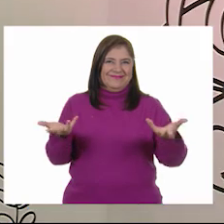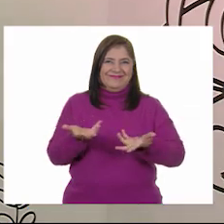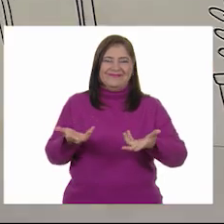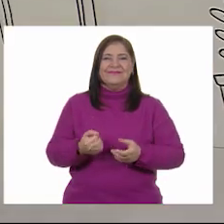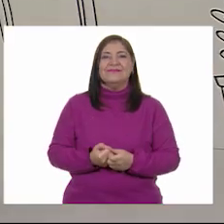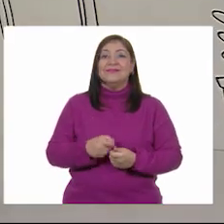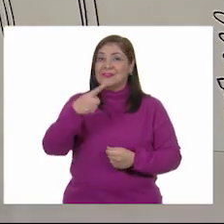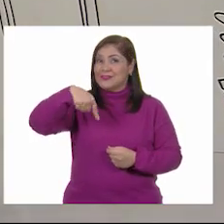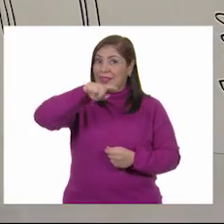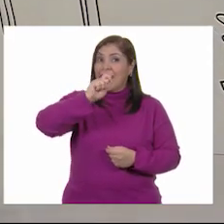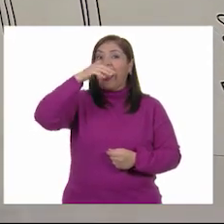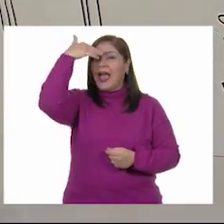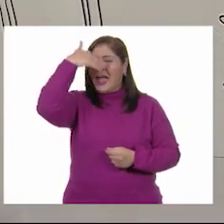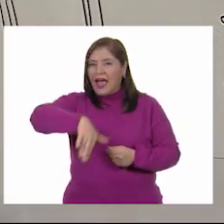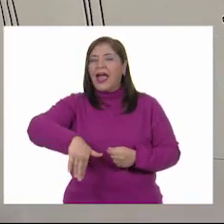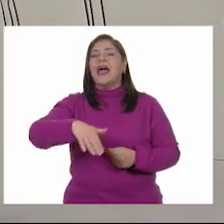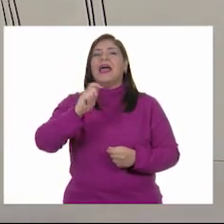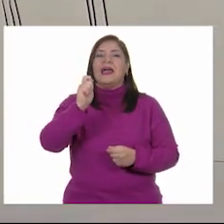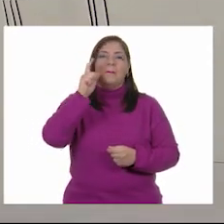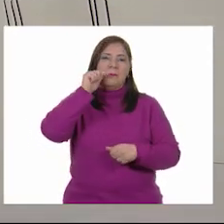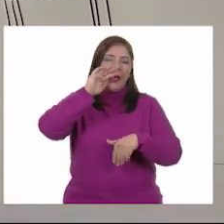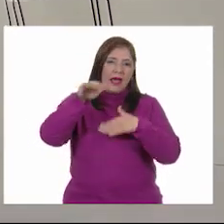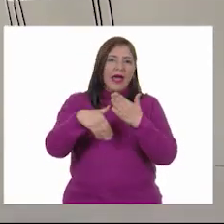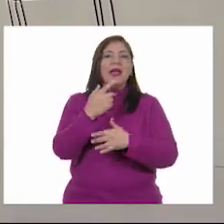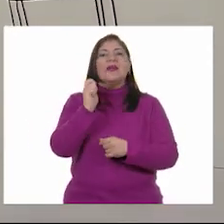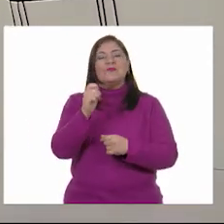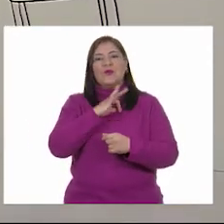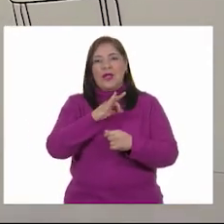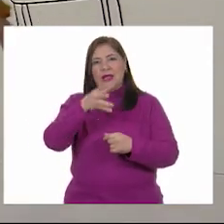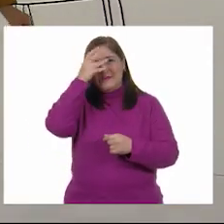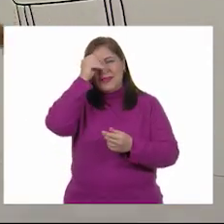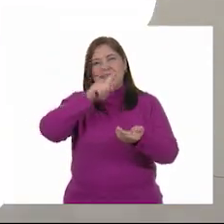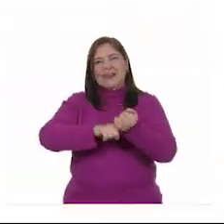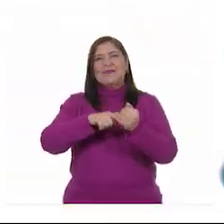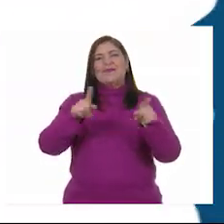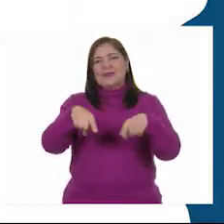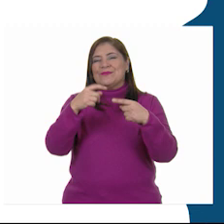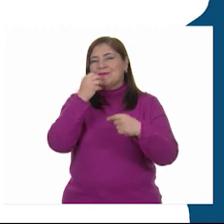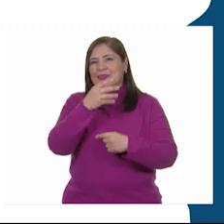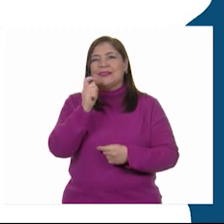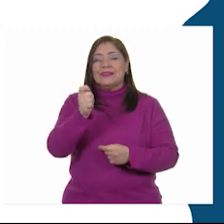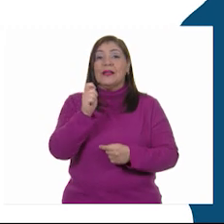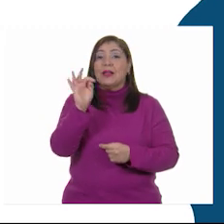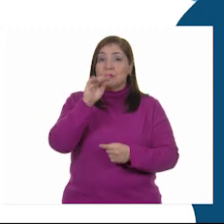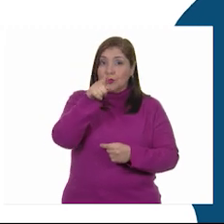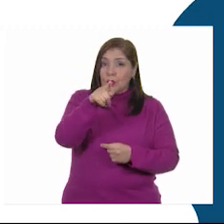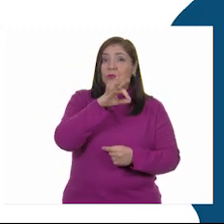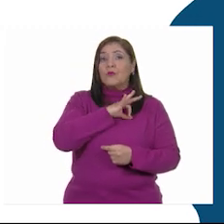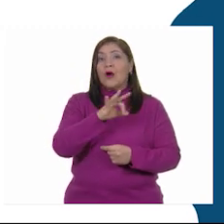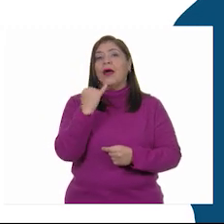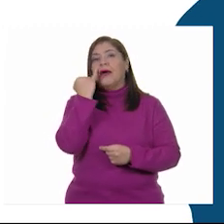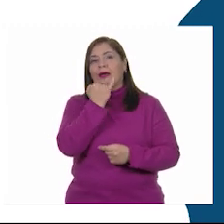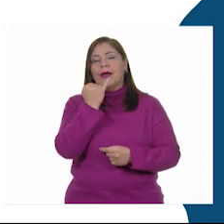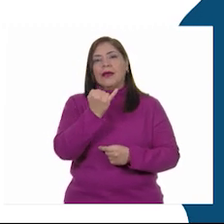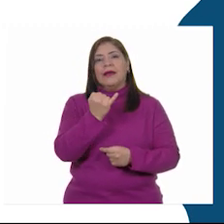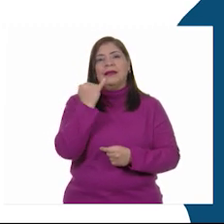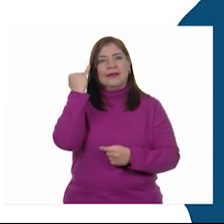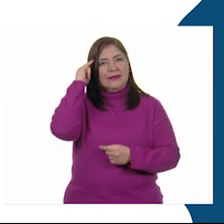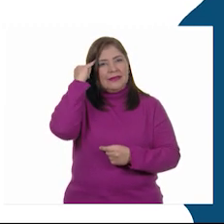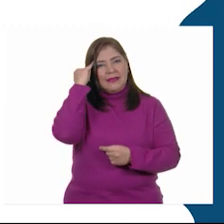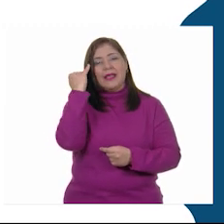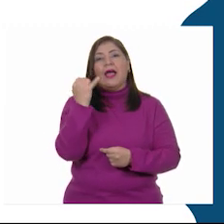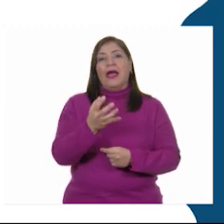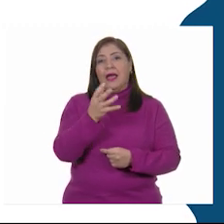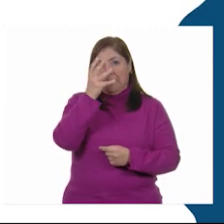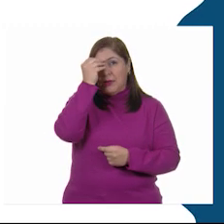Y ya saben, mañana más, pero no mejor, porque es imposible aquí en Aprende Música en Casa. Si tienes la fortuna de hablar una lengua indígena,